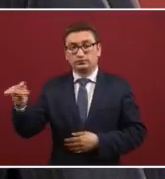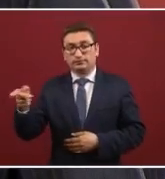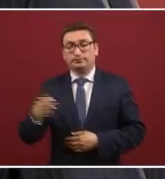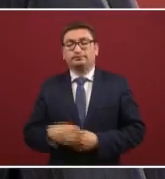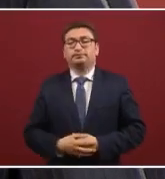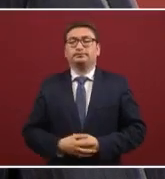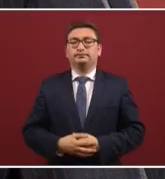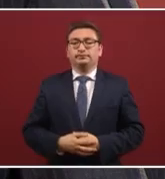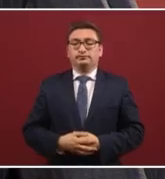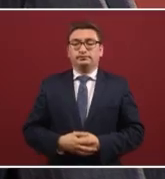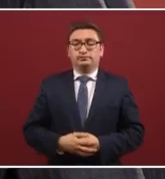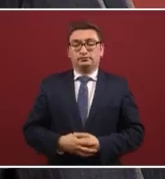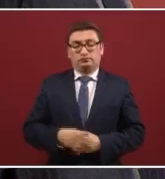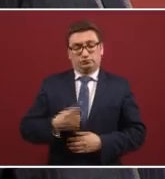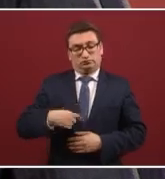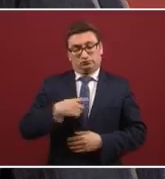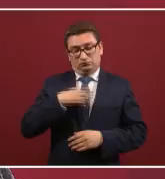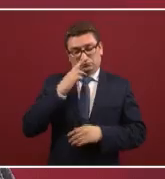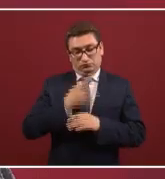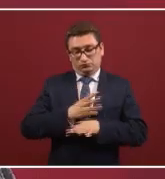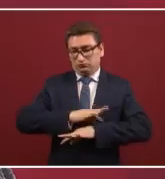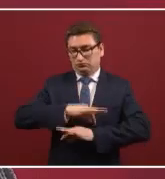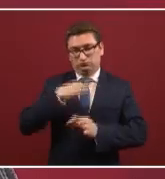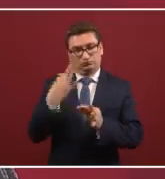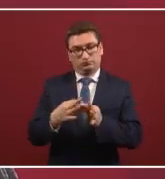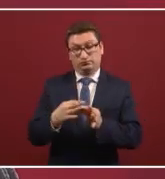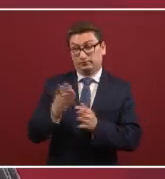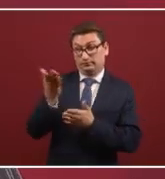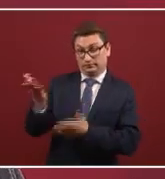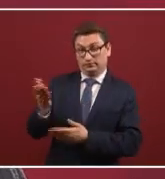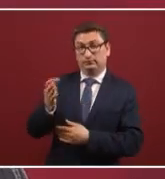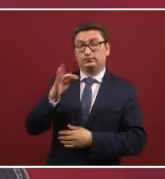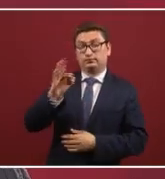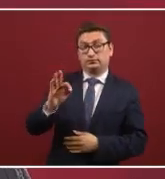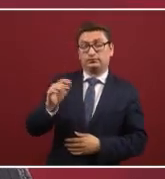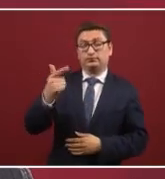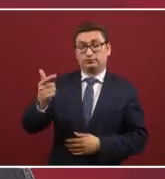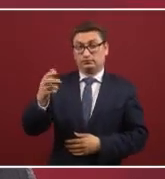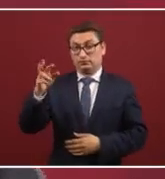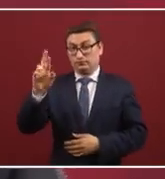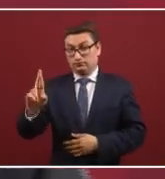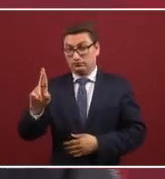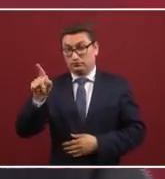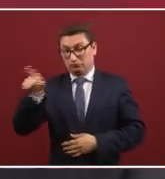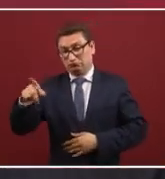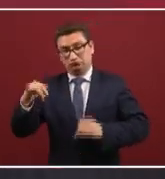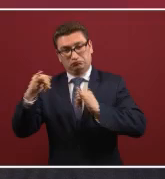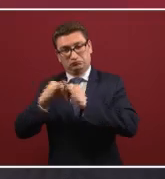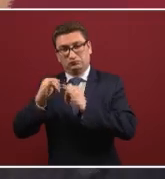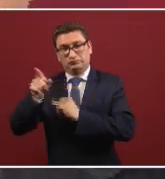y a ellos corresponde, a la Fiscalía, que es una institución